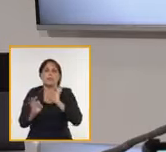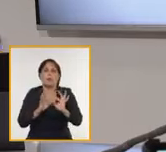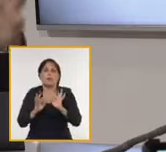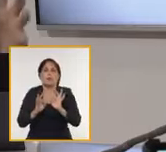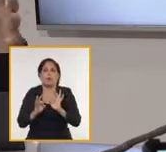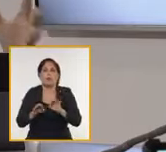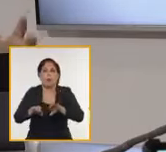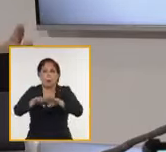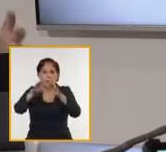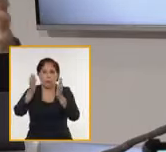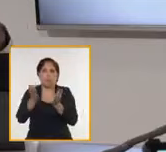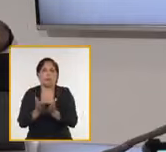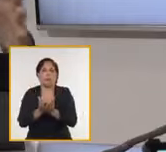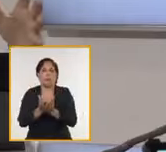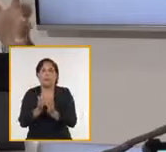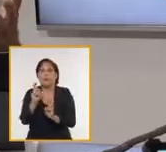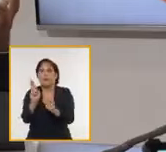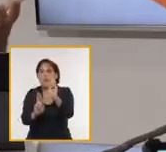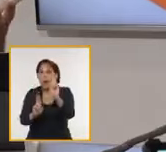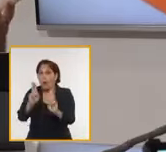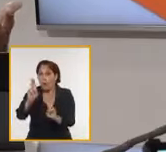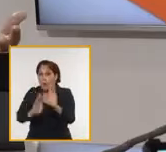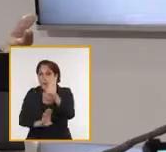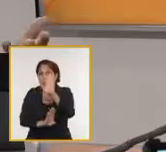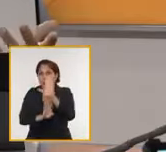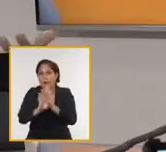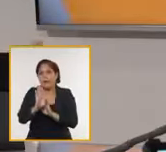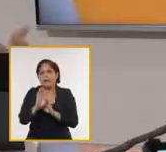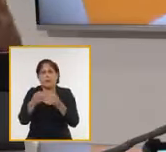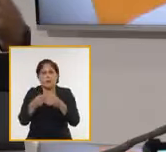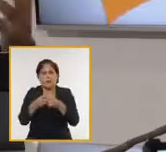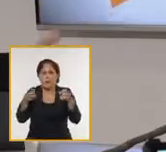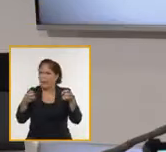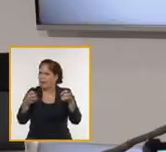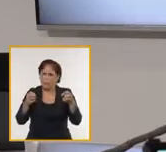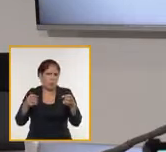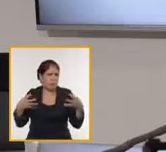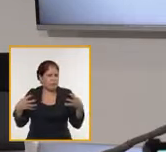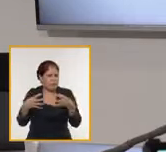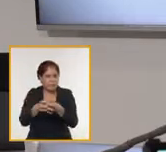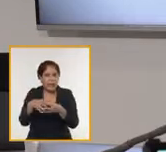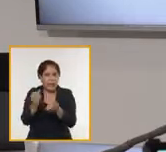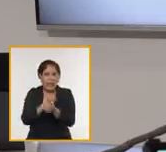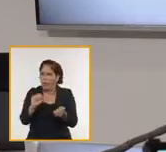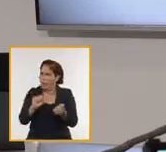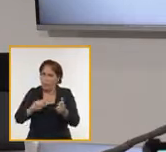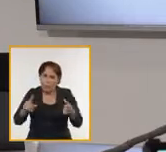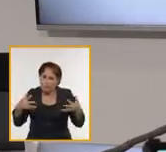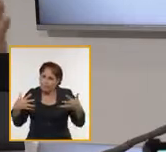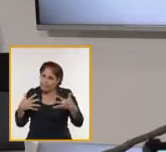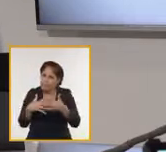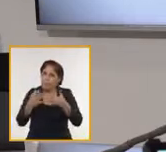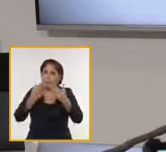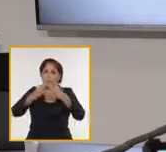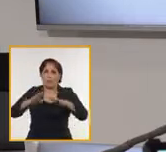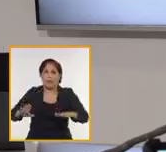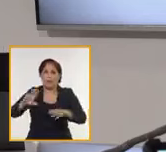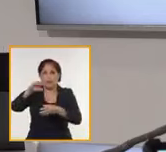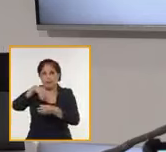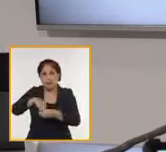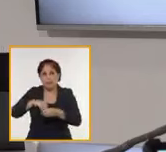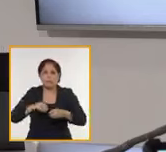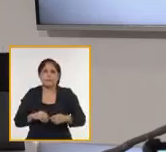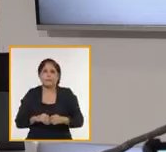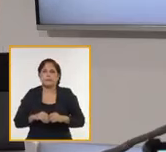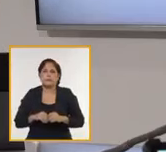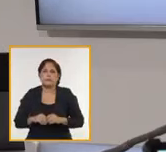regional. Hay un consenso de avanzar contra el separatismo, el terrorismo que existe en esta región. El otro